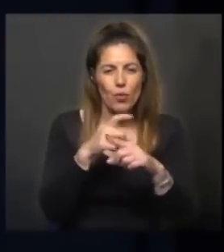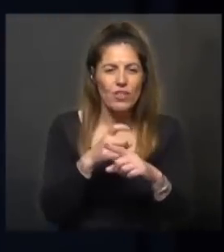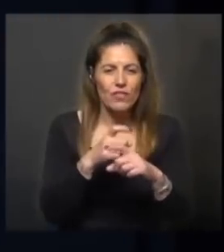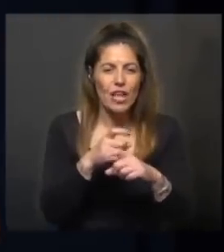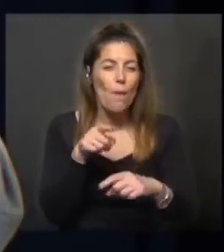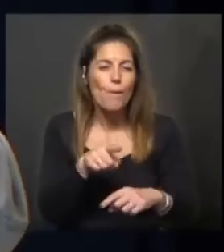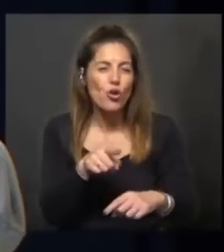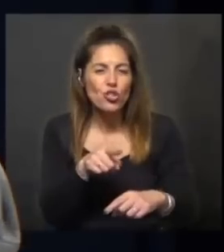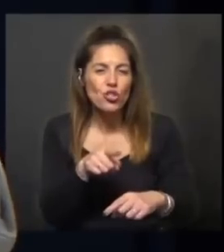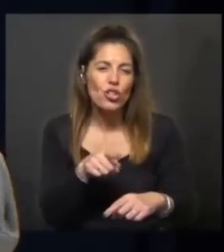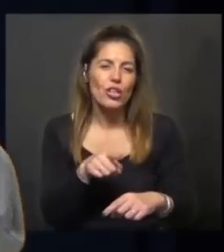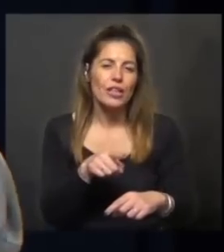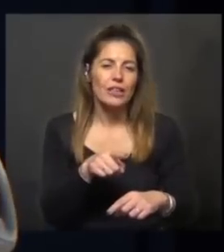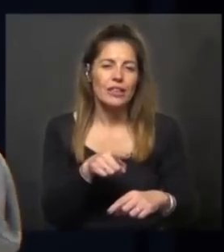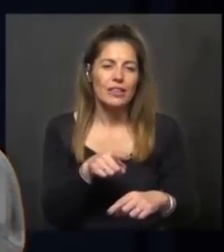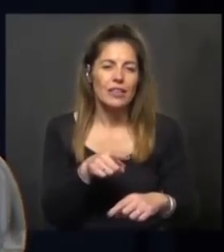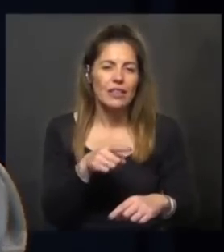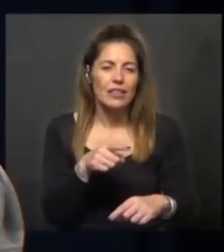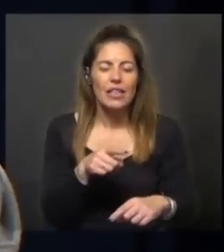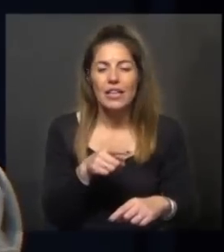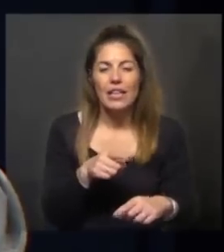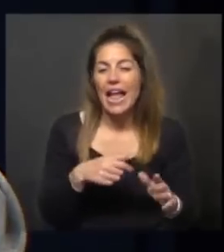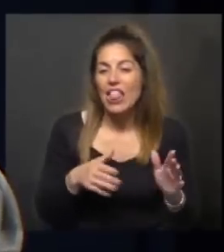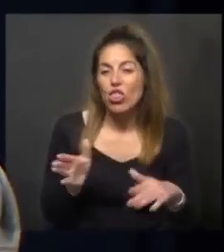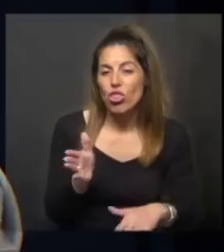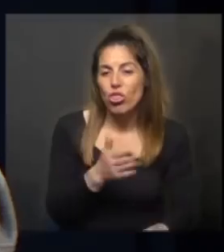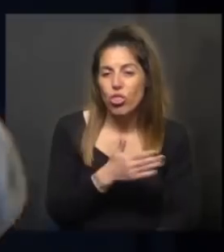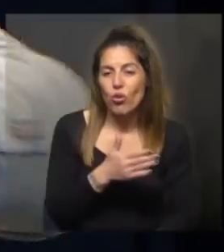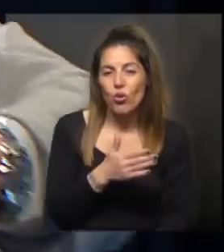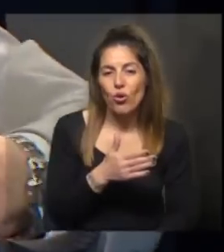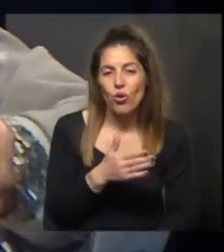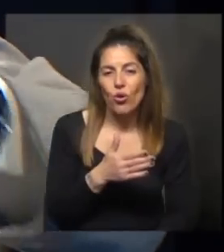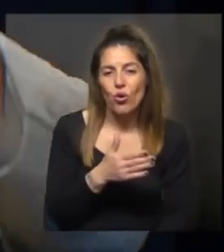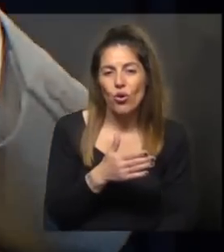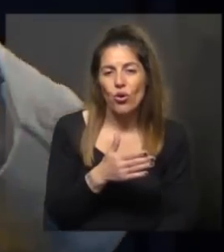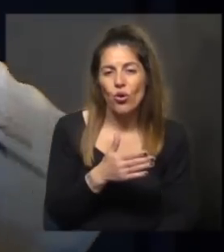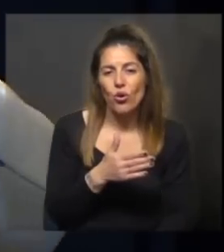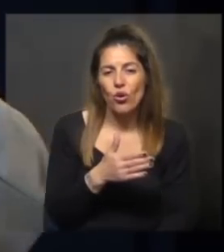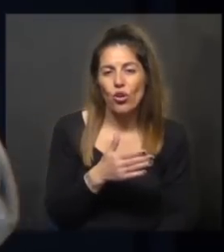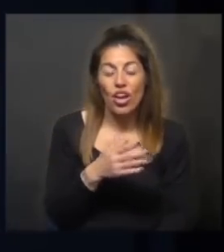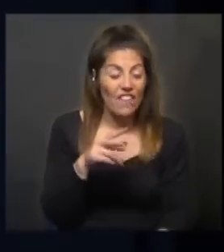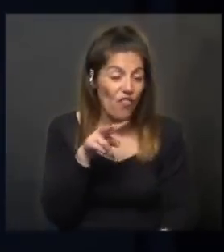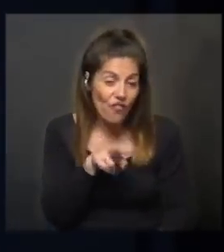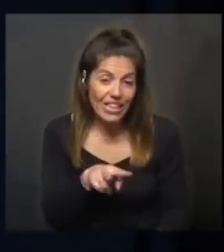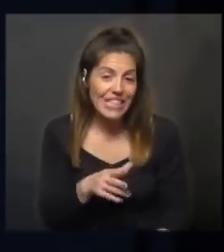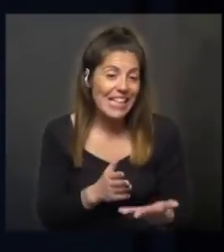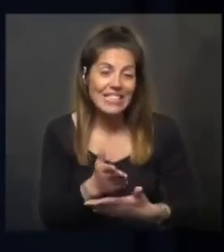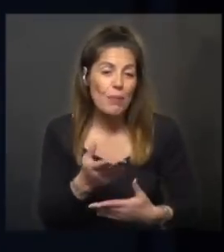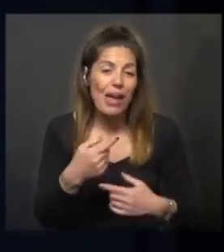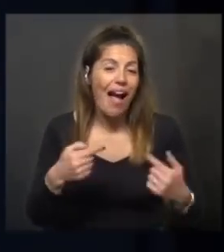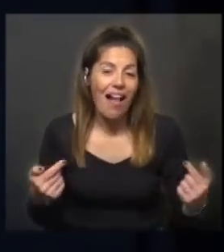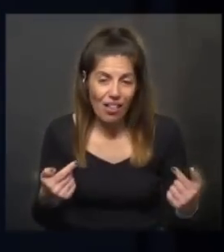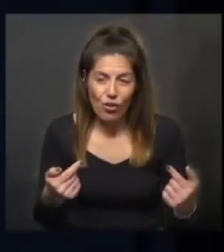digo Vos lees vos encontrarás Prácticamente todo lo que vos te consumís siempre hay